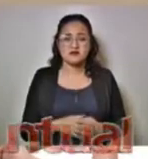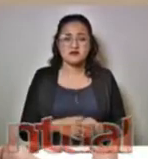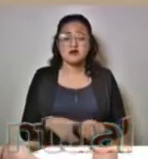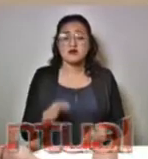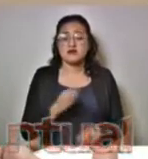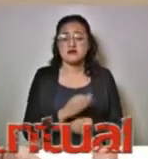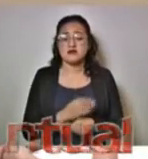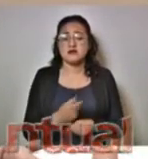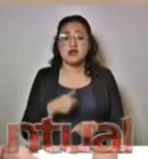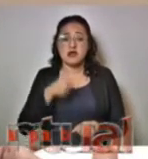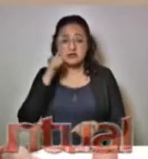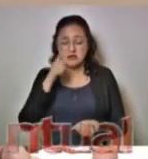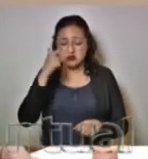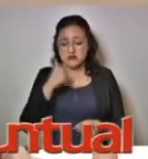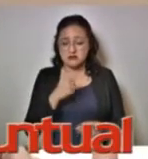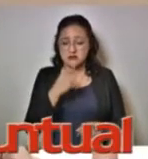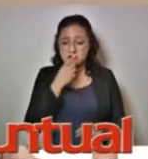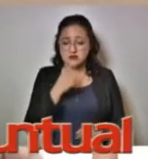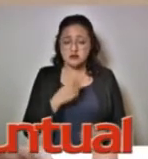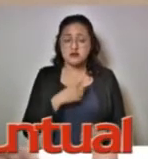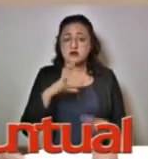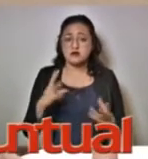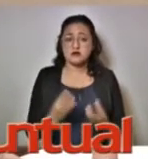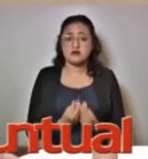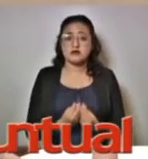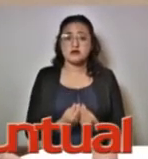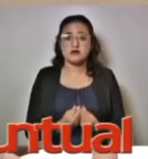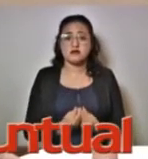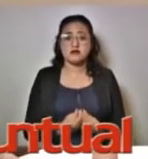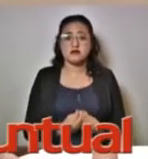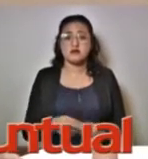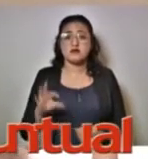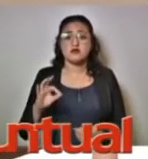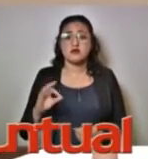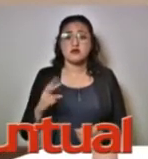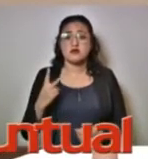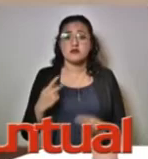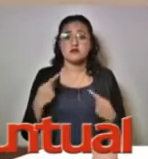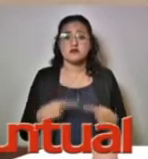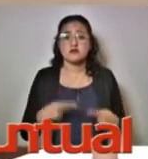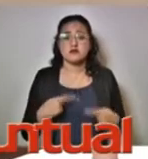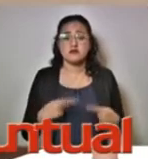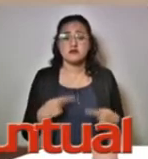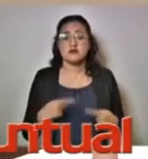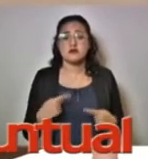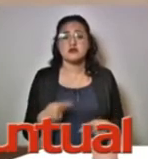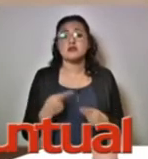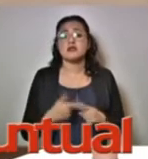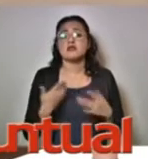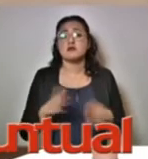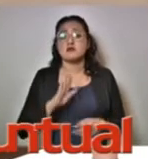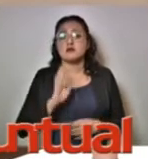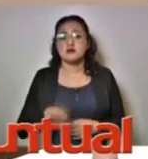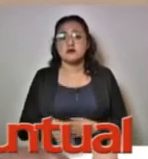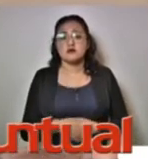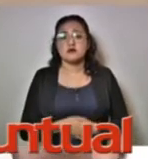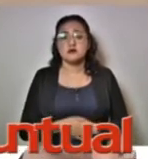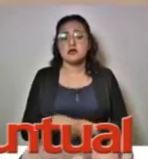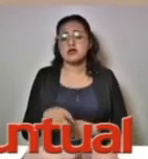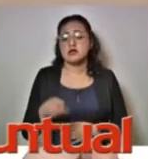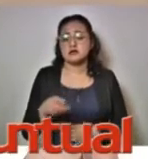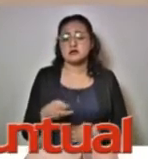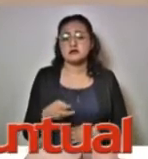hasta el corte del día de ayer teníamos un total de 42 personas que ya fallecieron por esta